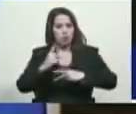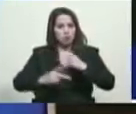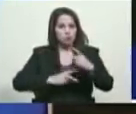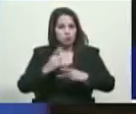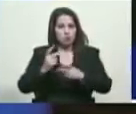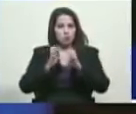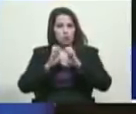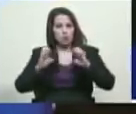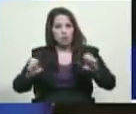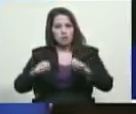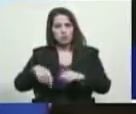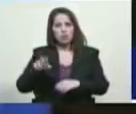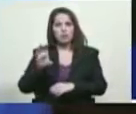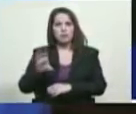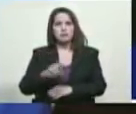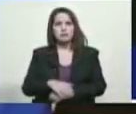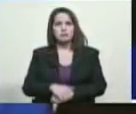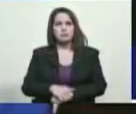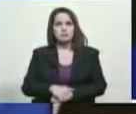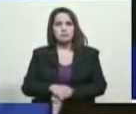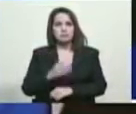de nuestro país.